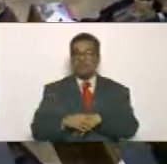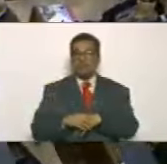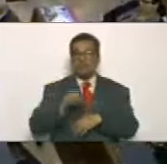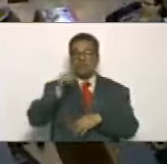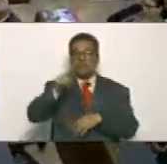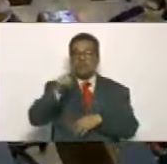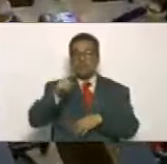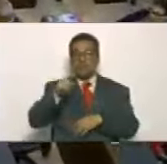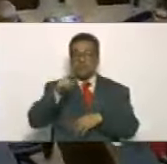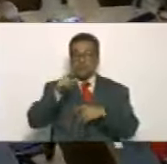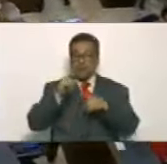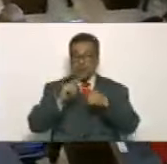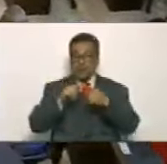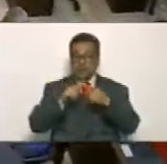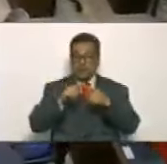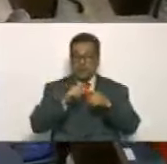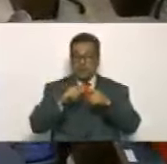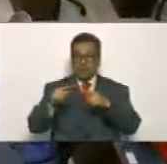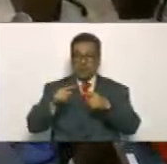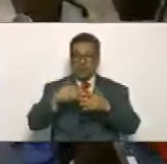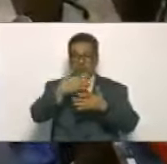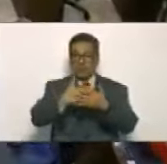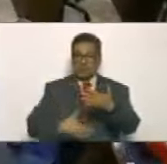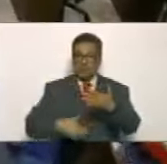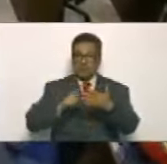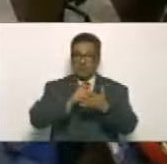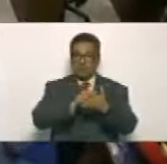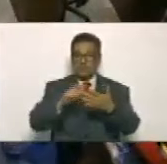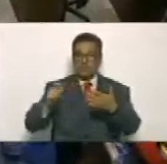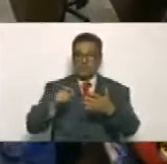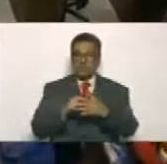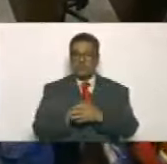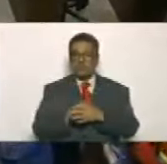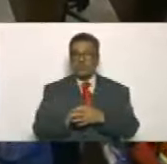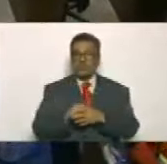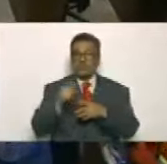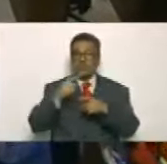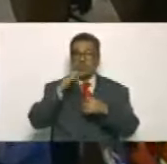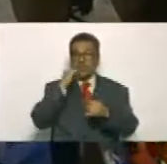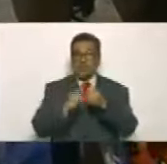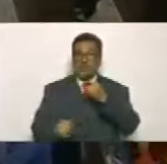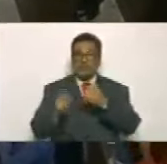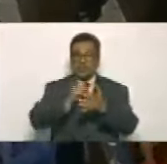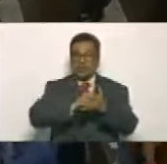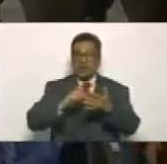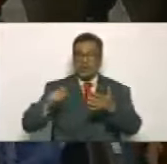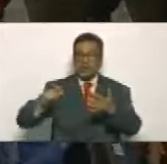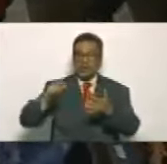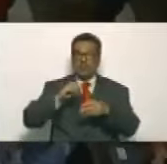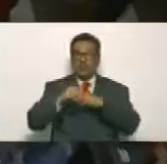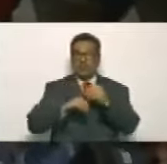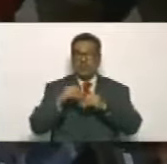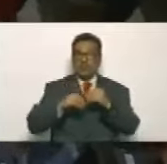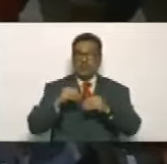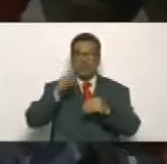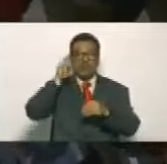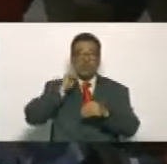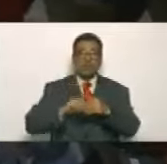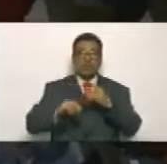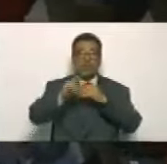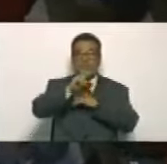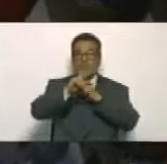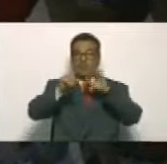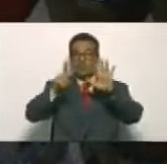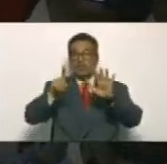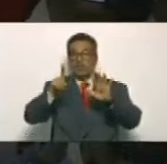Y esta referencia en la carta, que es la última carta que le escribe al Libertador 26